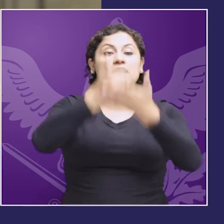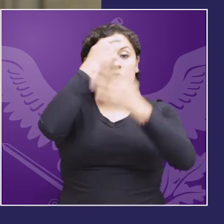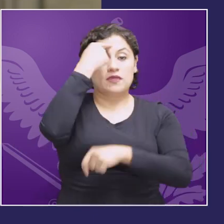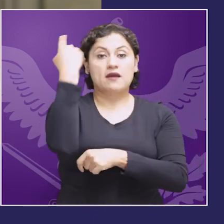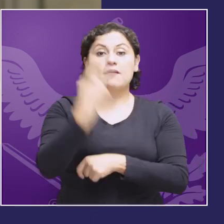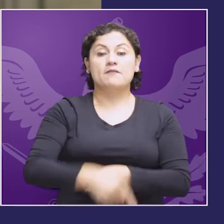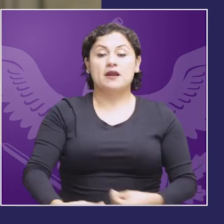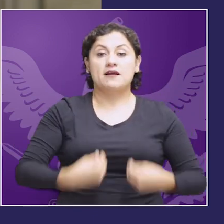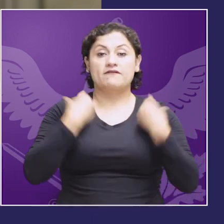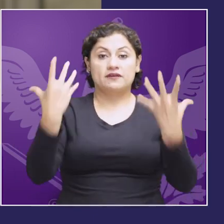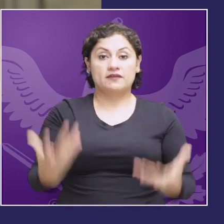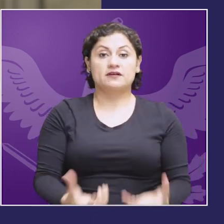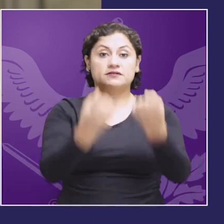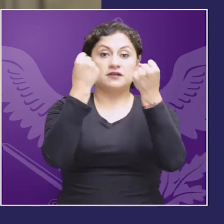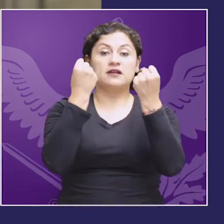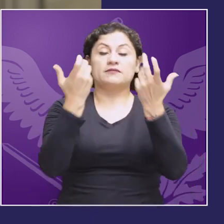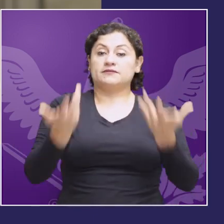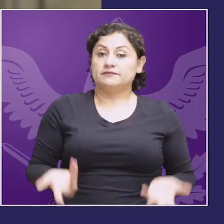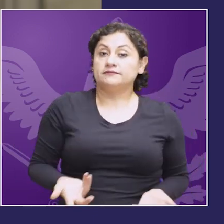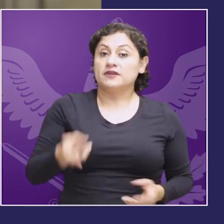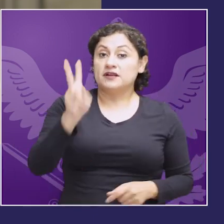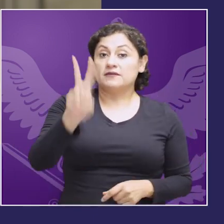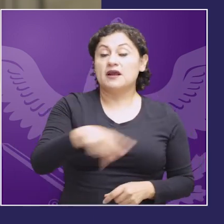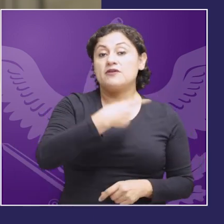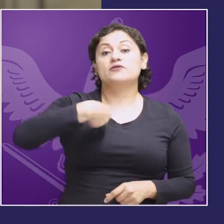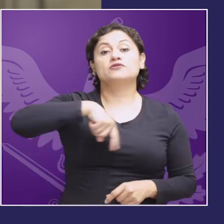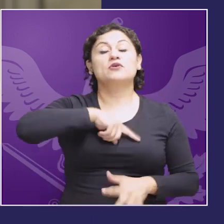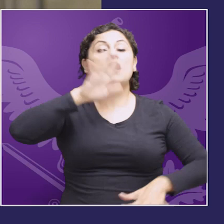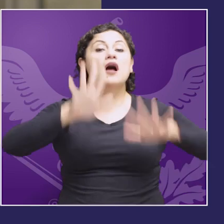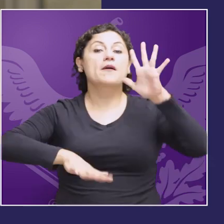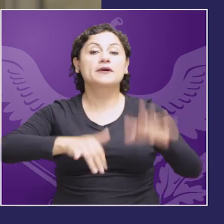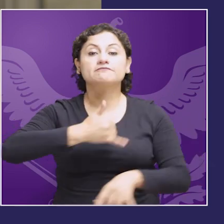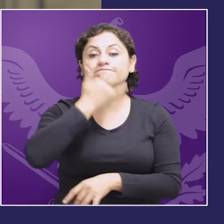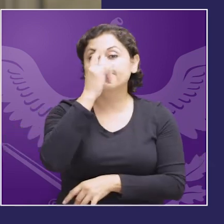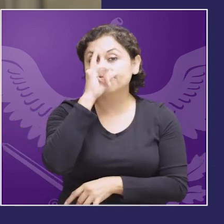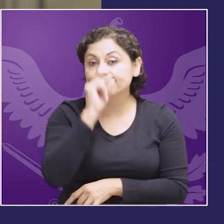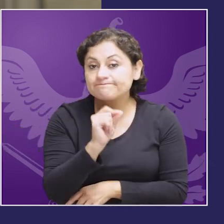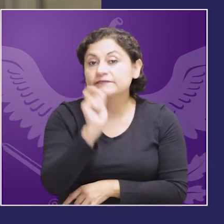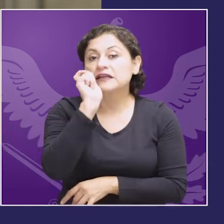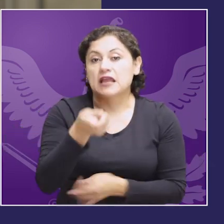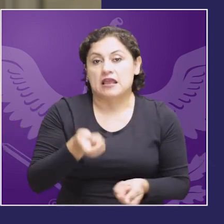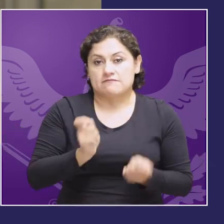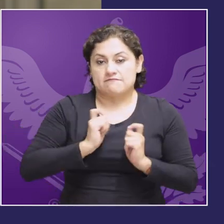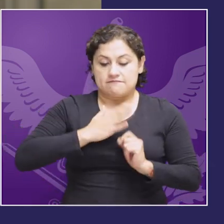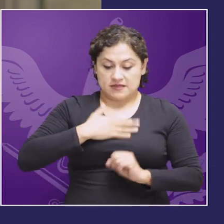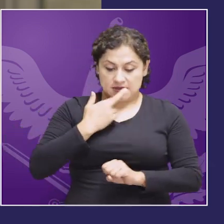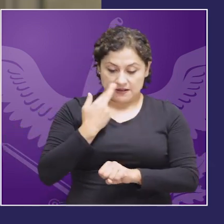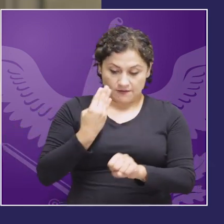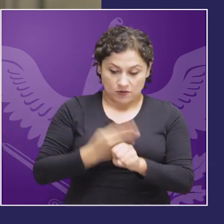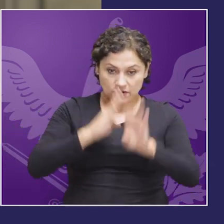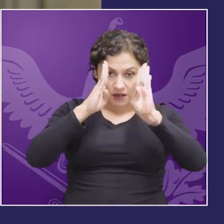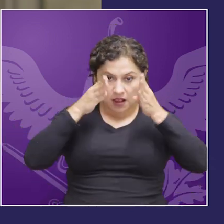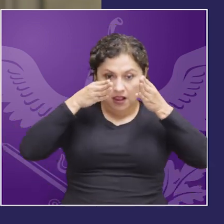fondo, de salvar vidas a las mujeres. O sea, tenemos la sensación errónea, vuelvo a decirlo, de que nuestra función